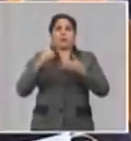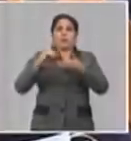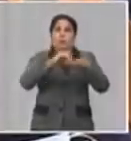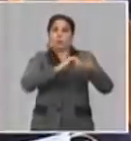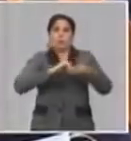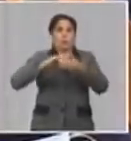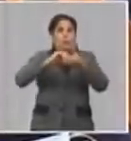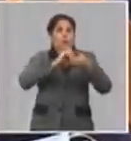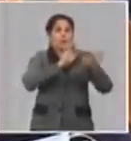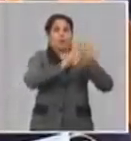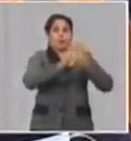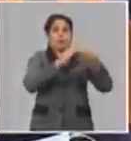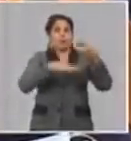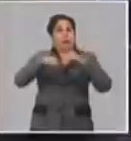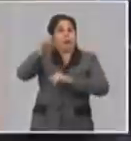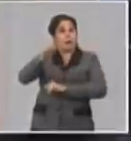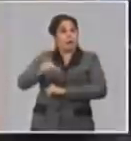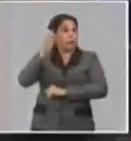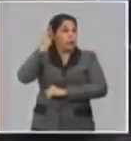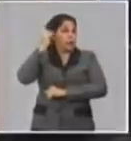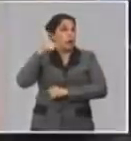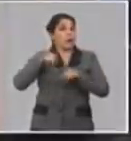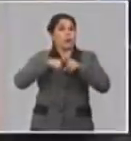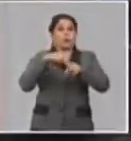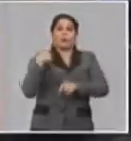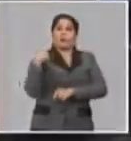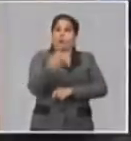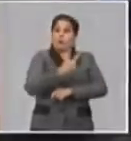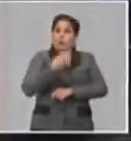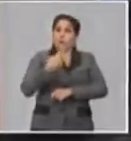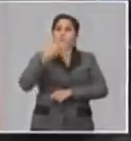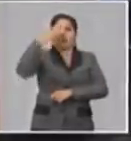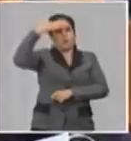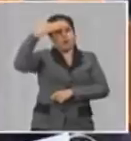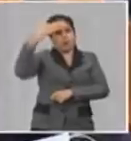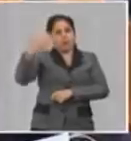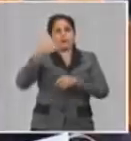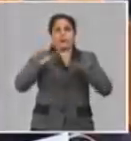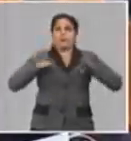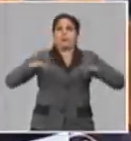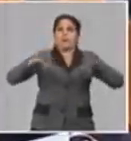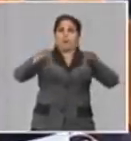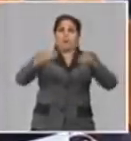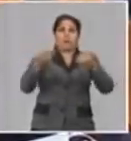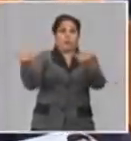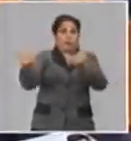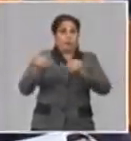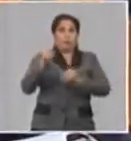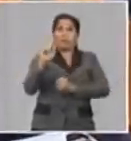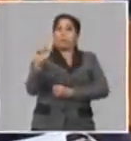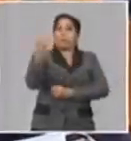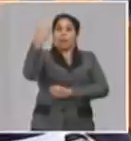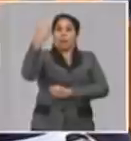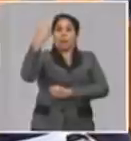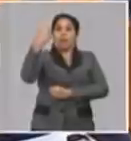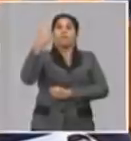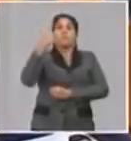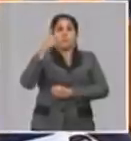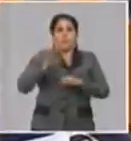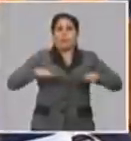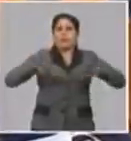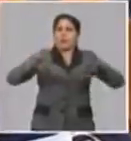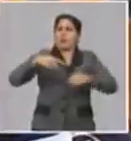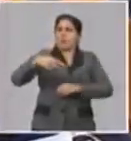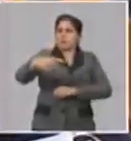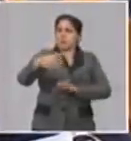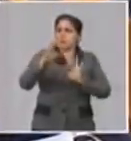las cadenas, a las ministras que han estado con nosotros y al resto de los compañeros por esta información que, como se decía, es la primera de una serie de mesas